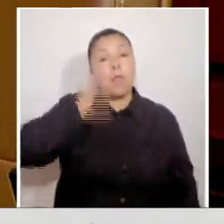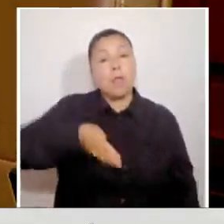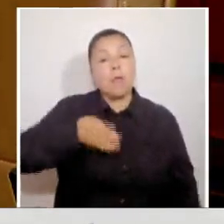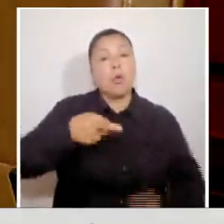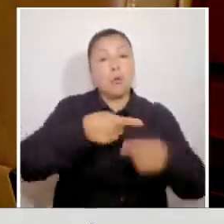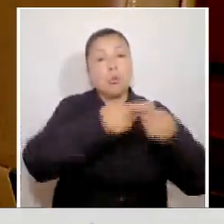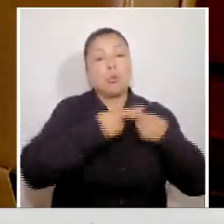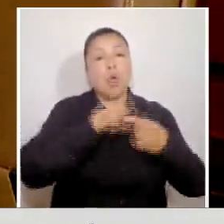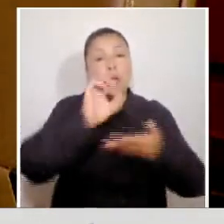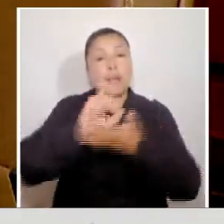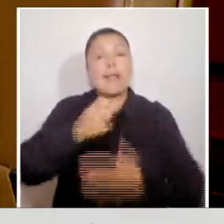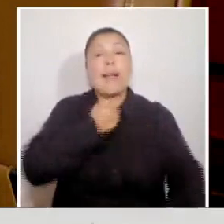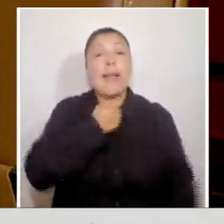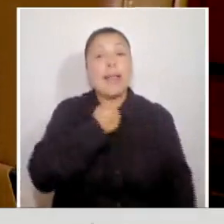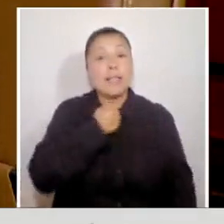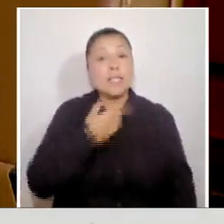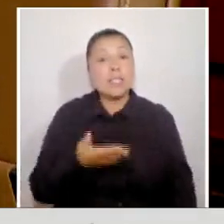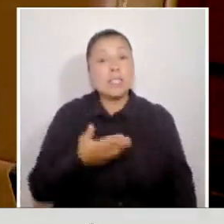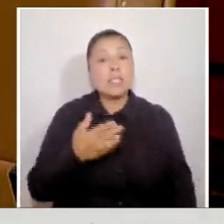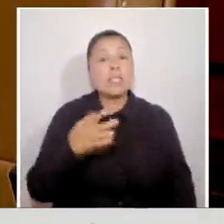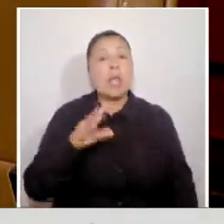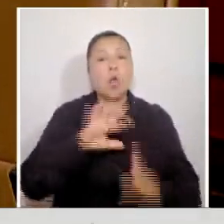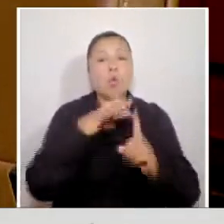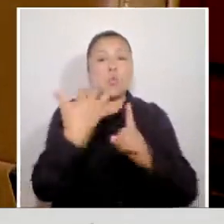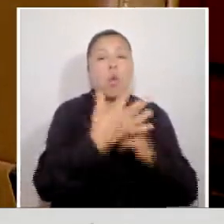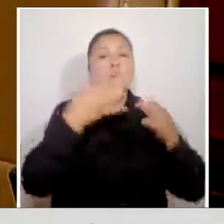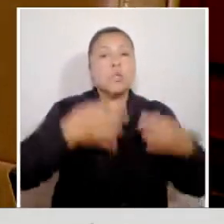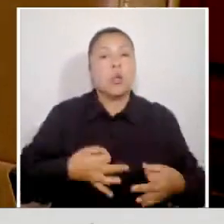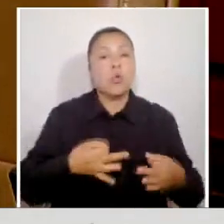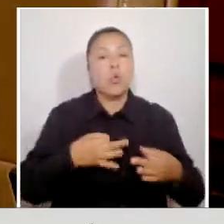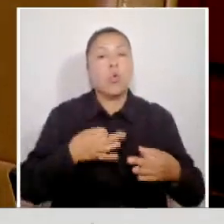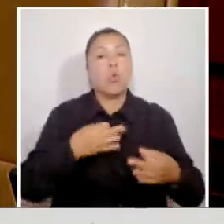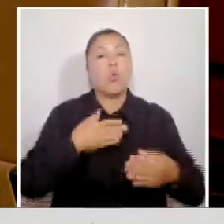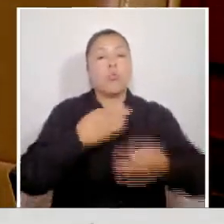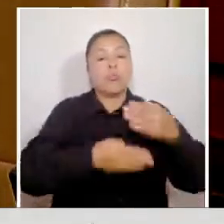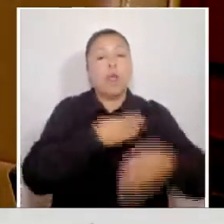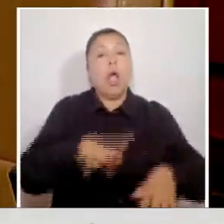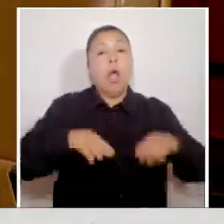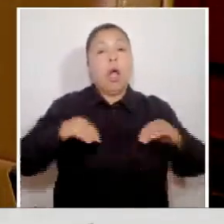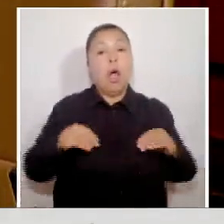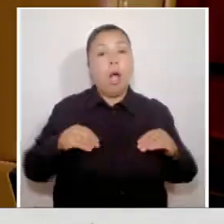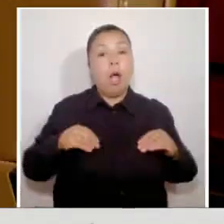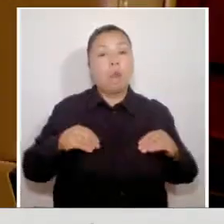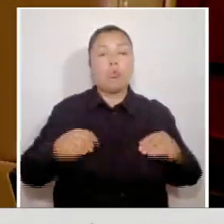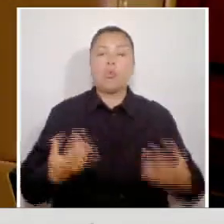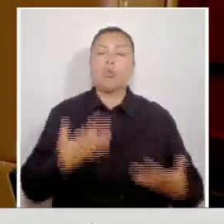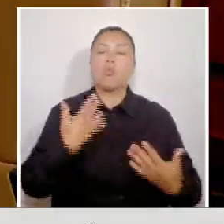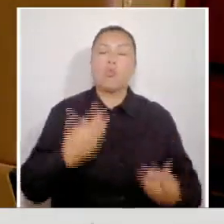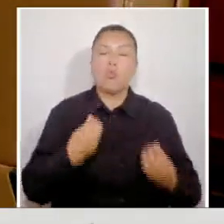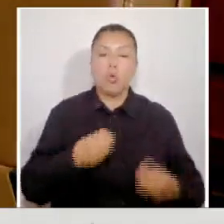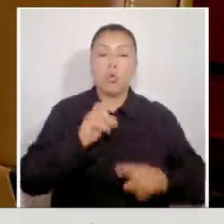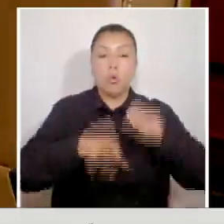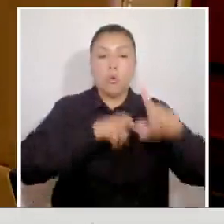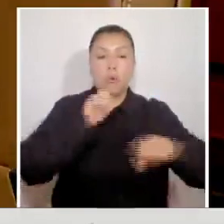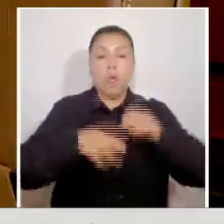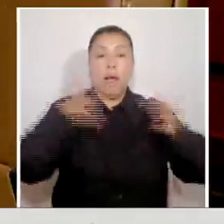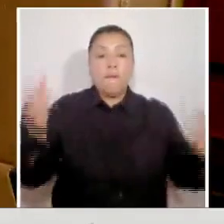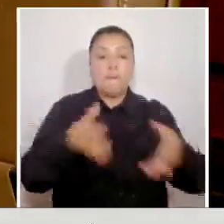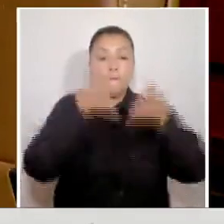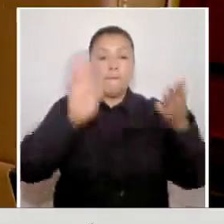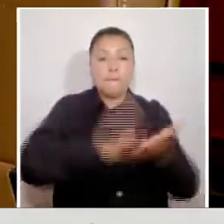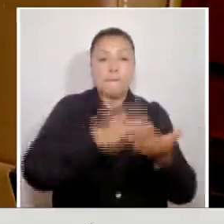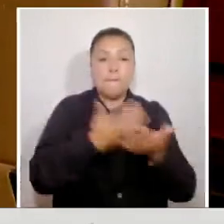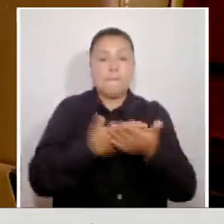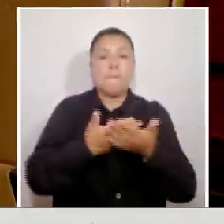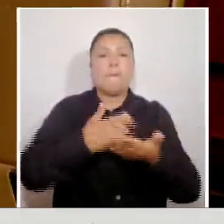estado de garantizar un entorno seguro y habilitante para quienes han asumido la noble y tremenda tarea de defender y promover el bienestar común he